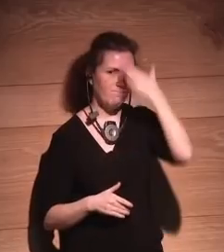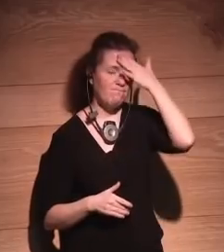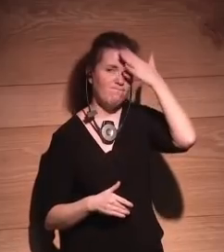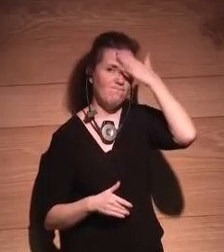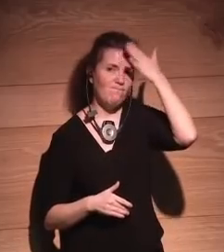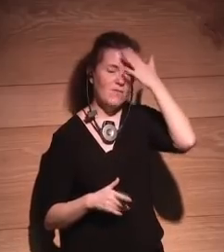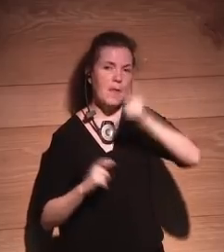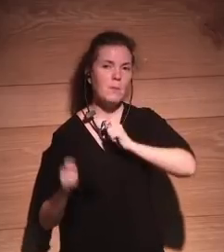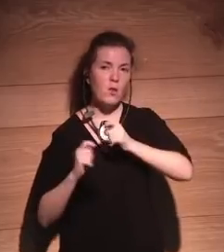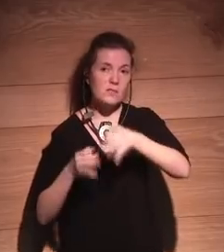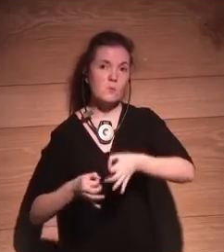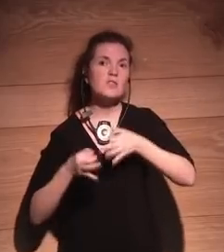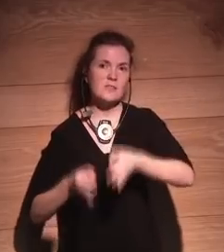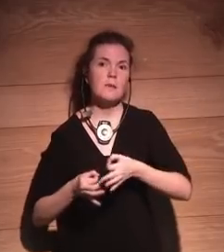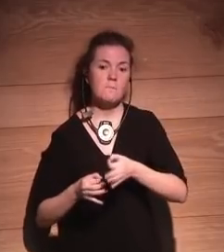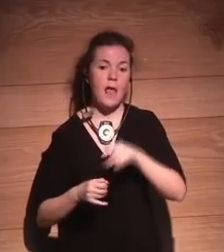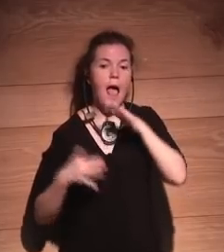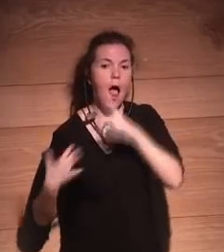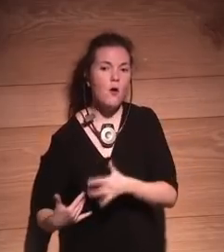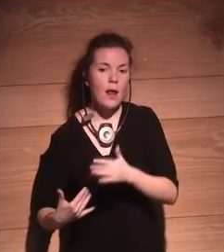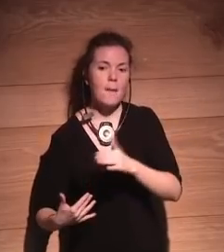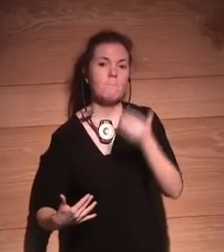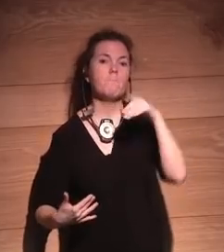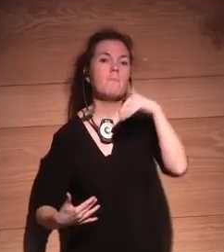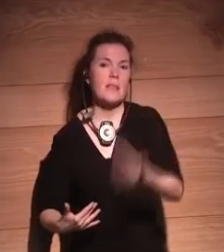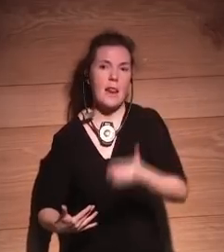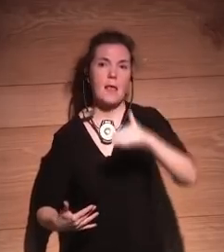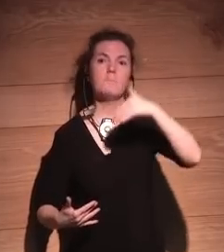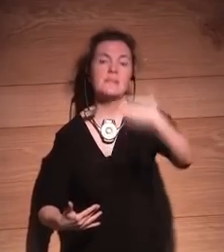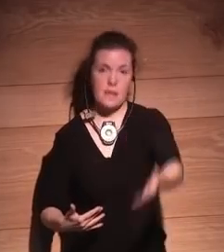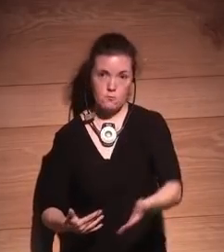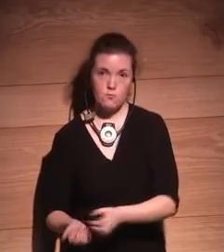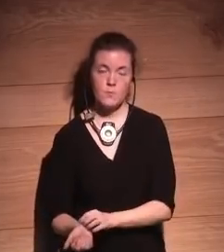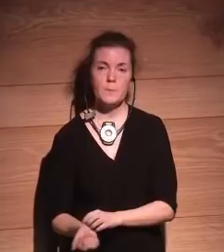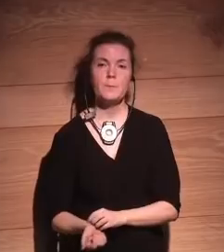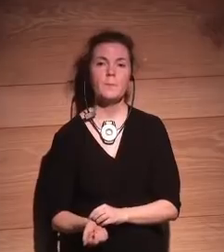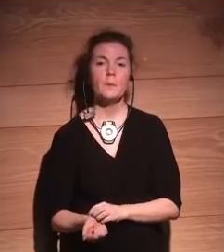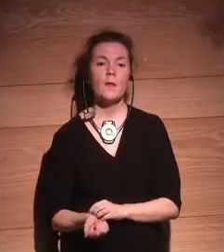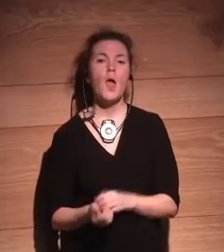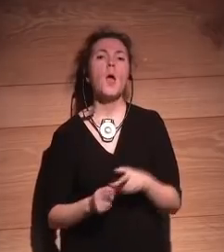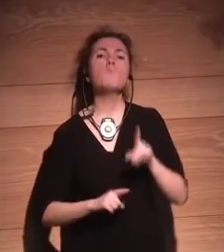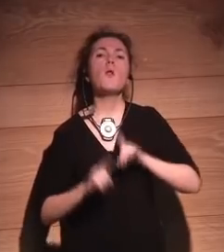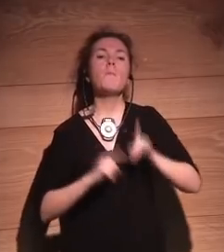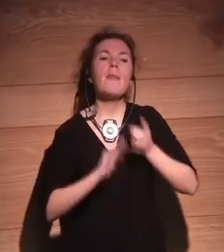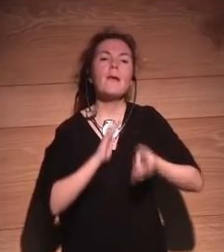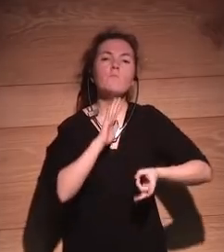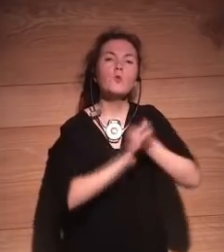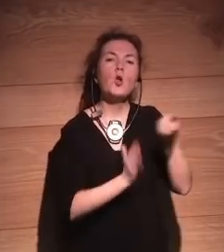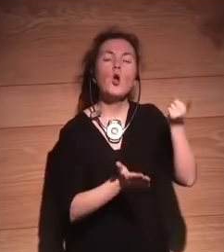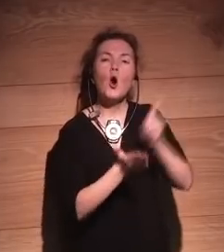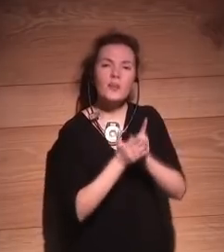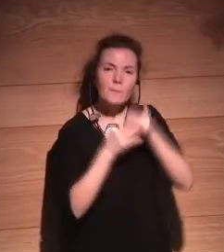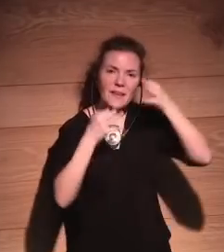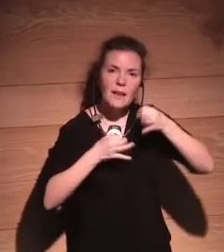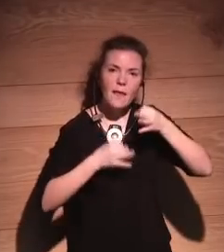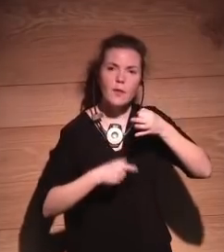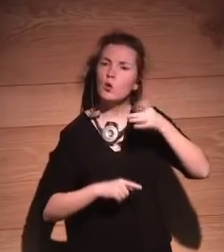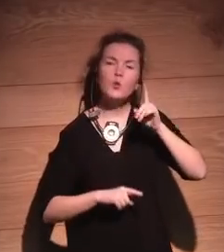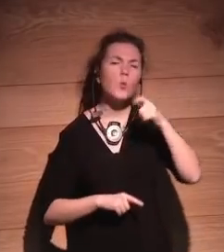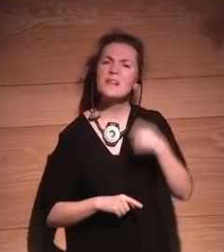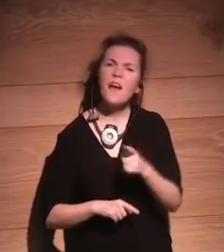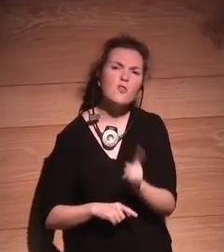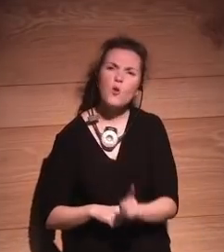que ha tenido el periodismo siempre, ahora, mañana y pasado. Y el problema está en que en esa construcción de la credibilidad no es tan cara, no es tan